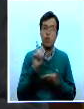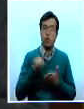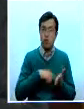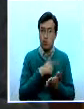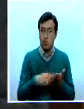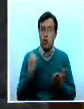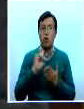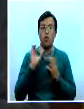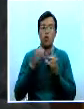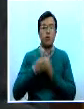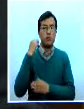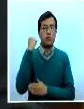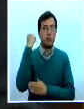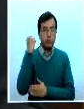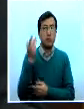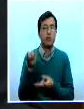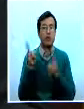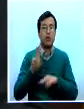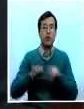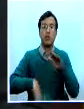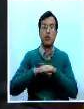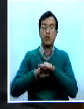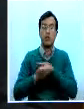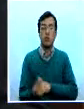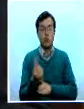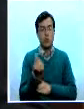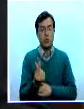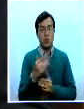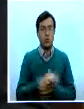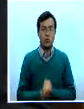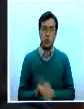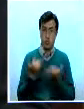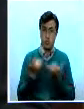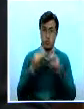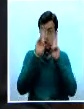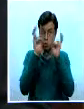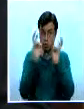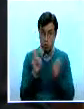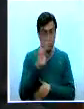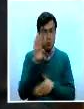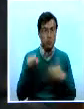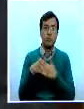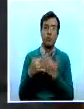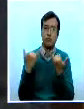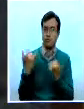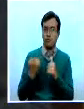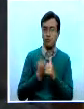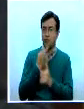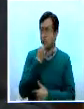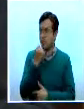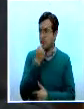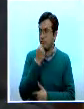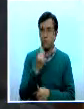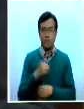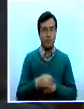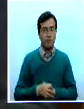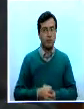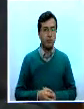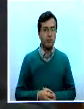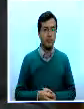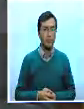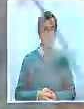de contrato a plazo fijo y el establecimiento de un techo a las utilidades esos temas los abordaremos en nuestra primera entrevista de hoy